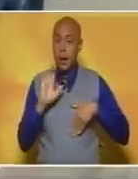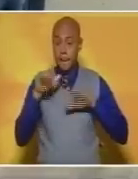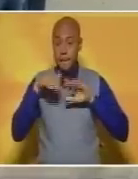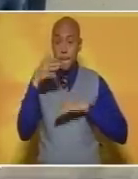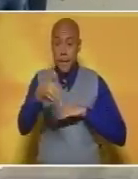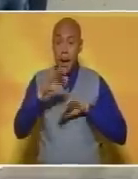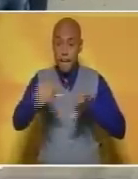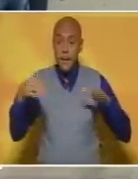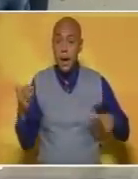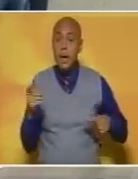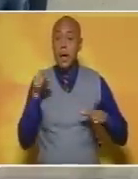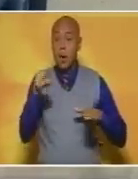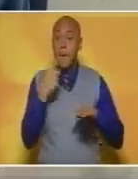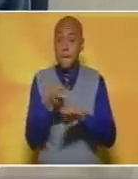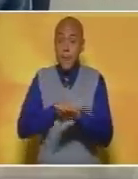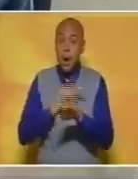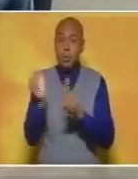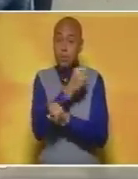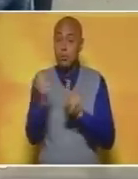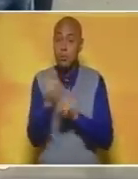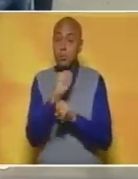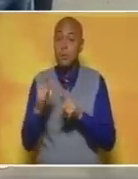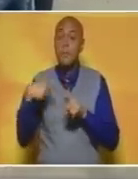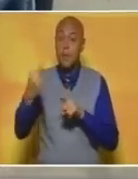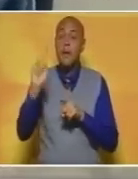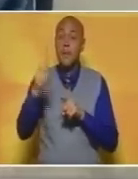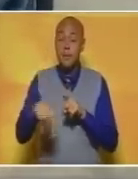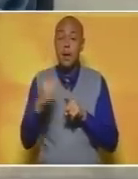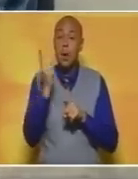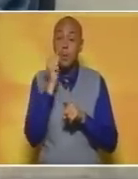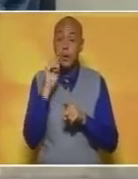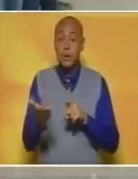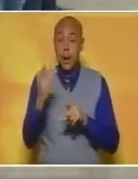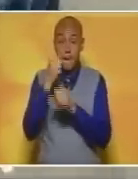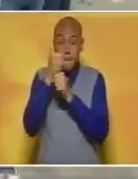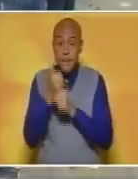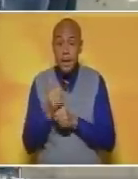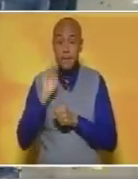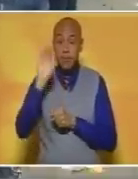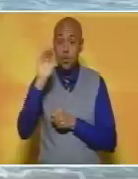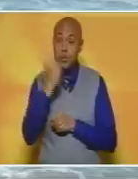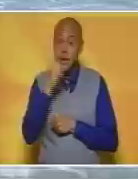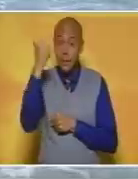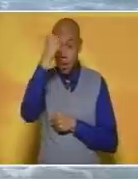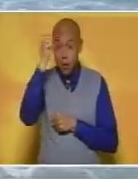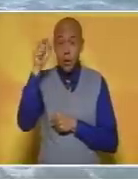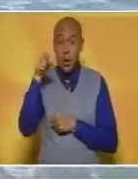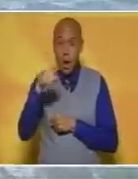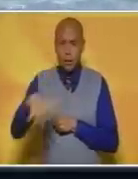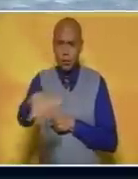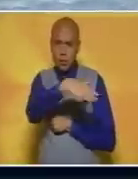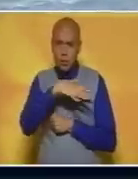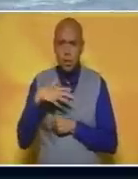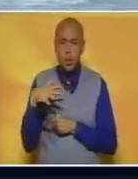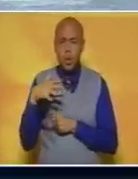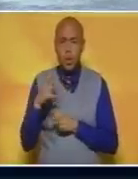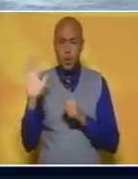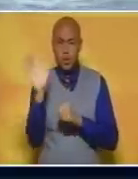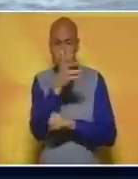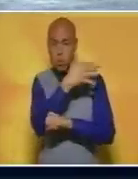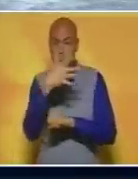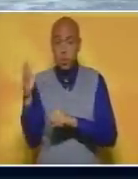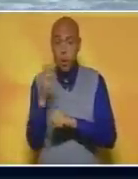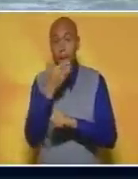para evitar consecuencias mayores, así como también destacaban que esperan que este fin de semana las condiciones atmosféricas